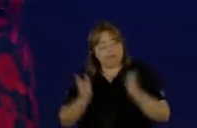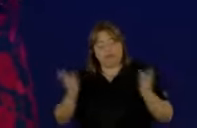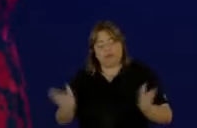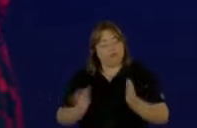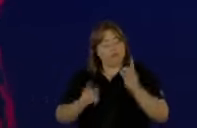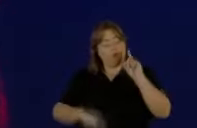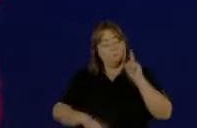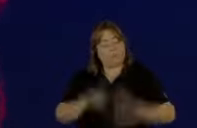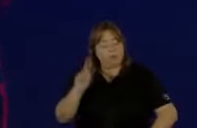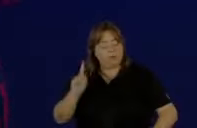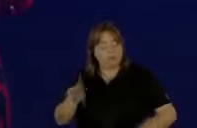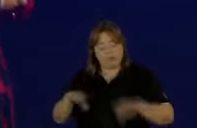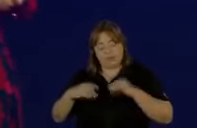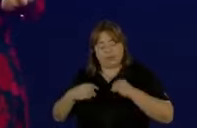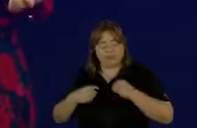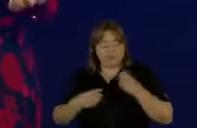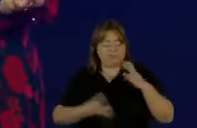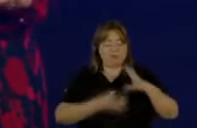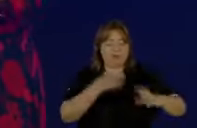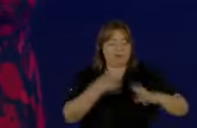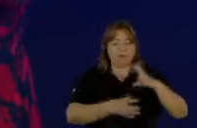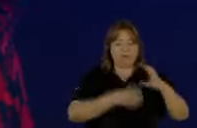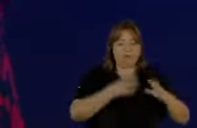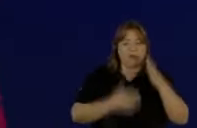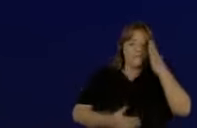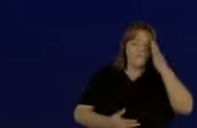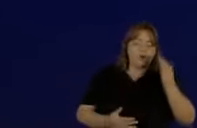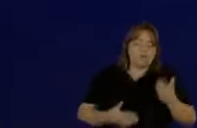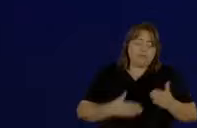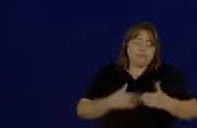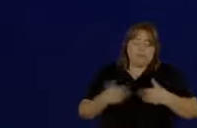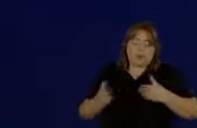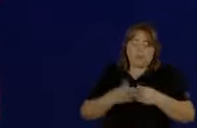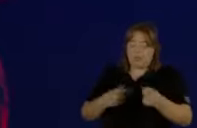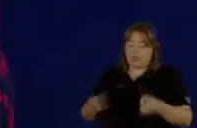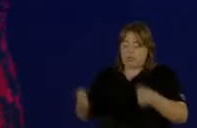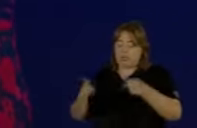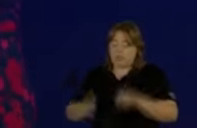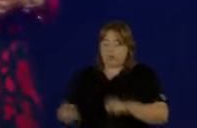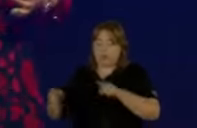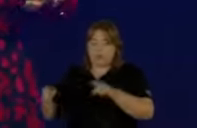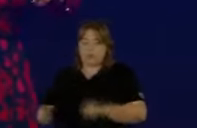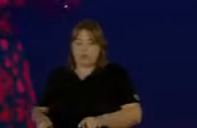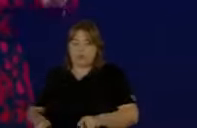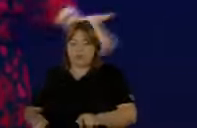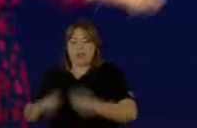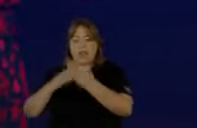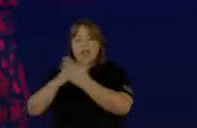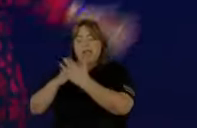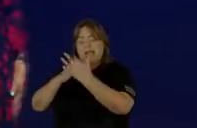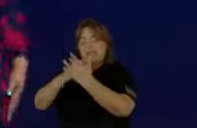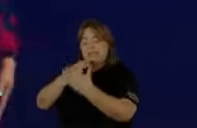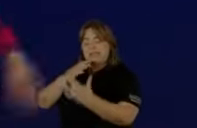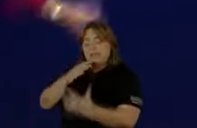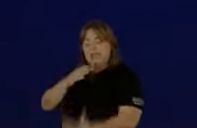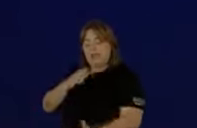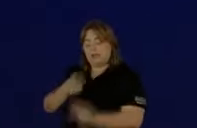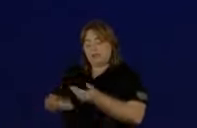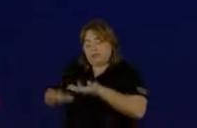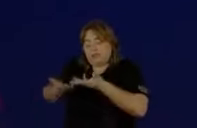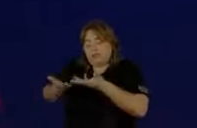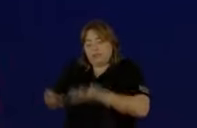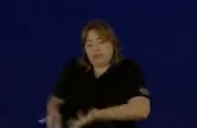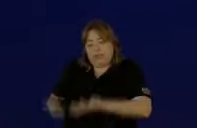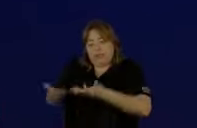discordias, las divisiones, los problemas. Porque pase lo que pase, en mi país dicen que la sangre pesa más que el agua. ¿Usted había